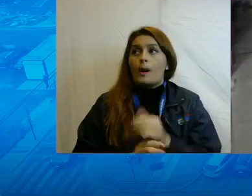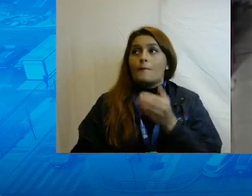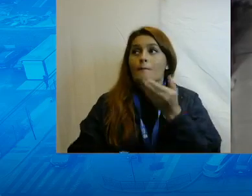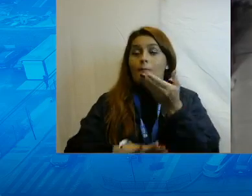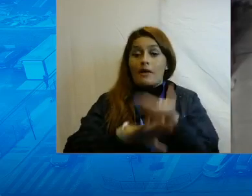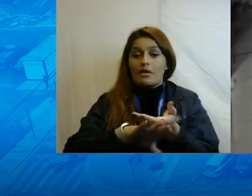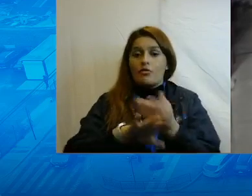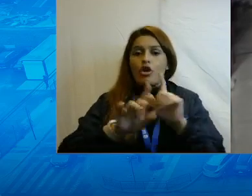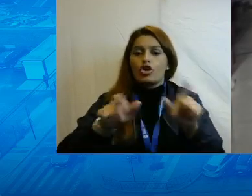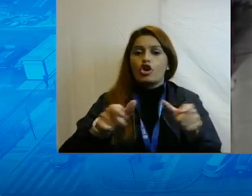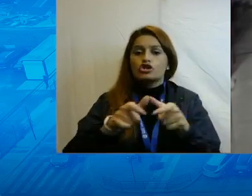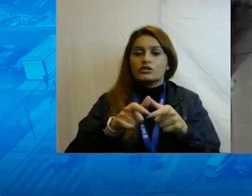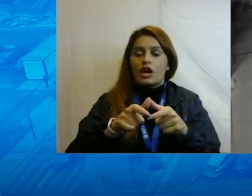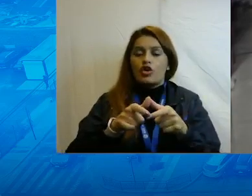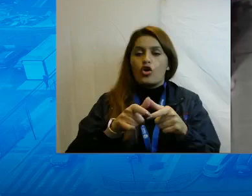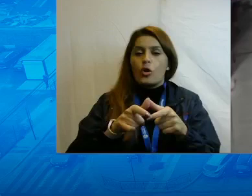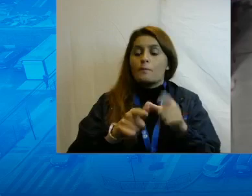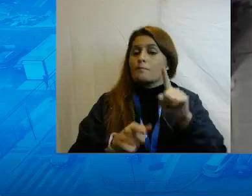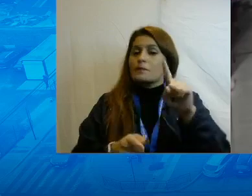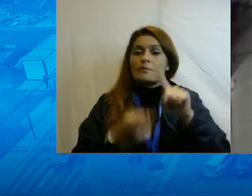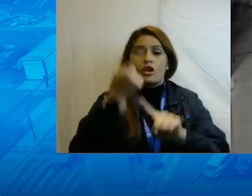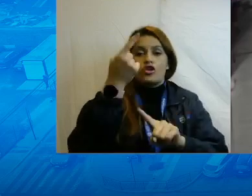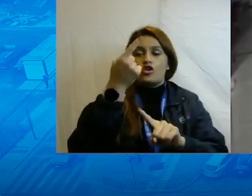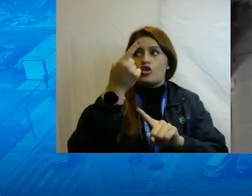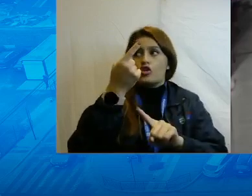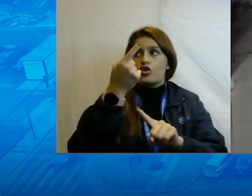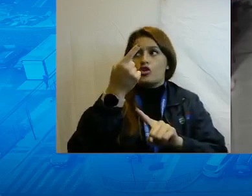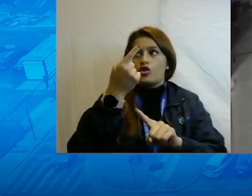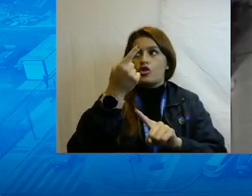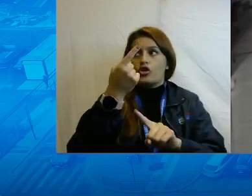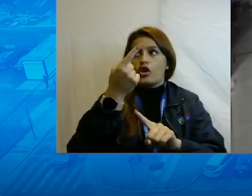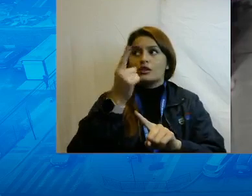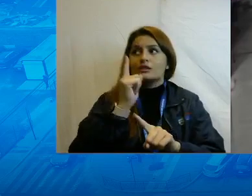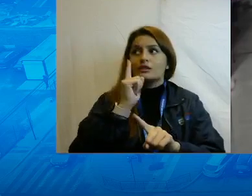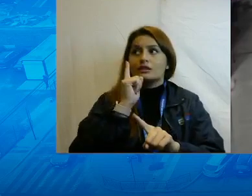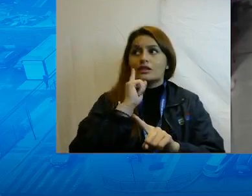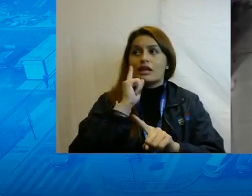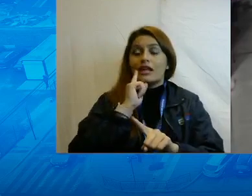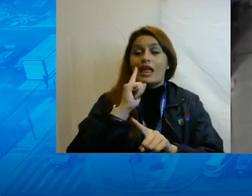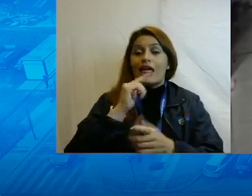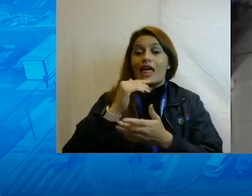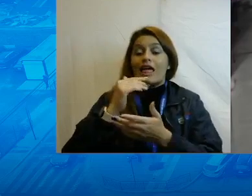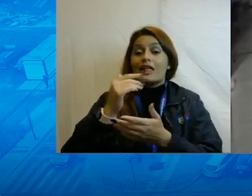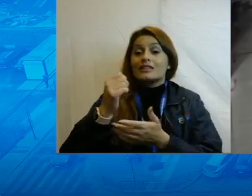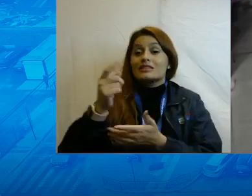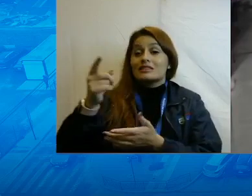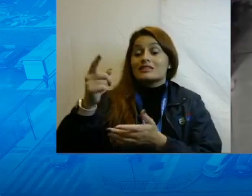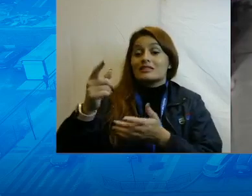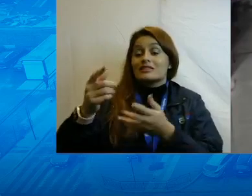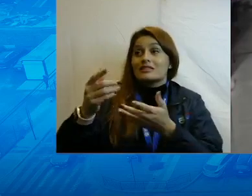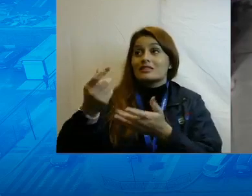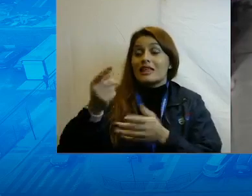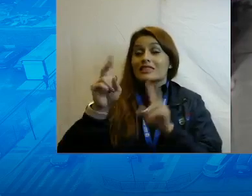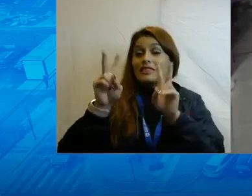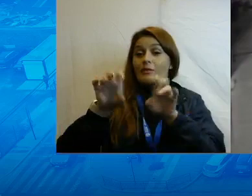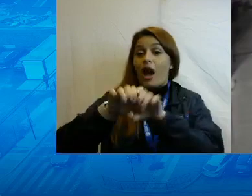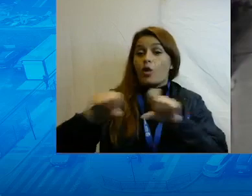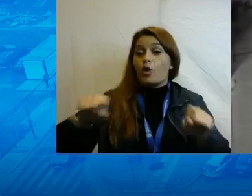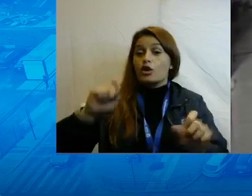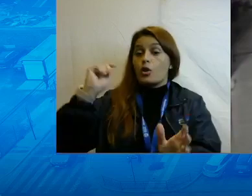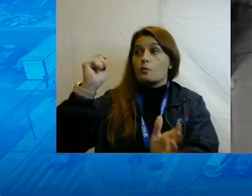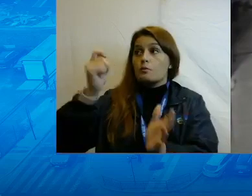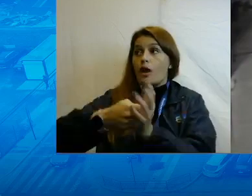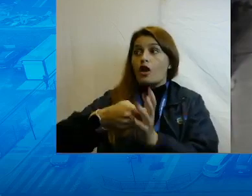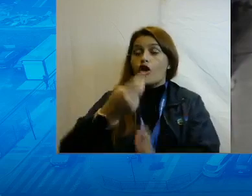solicitamos al Consejo, ¿no es cierto?, lo primero, la facultad para que Tesorería celebre el convenio de pago que tenemos las